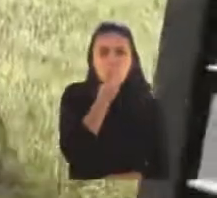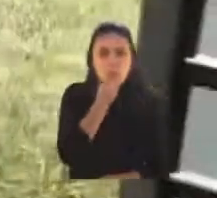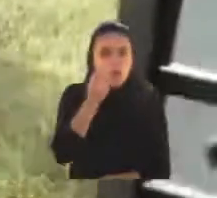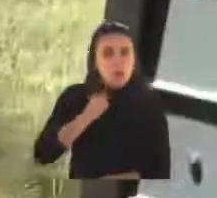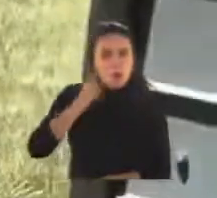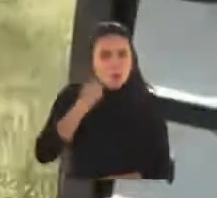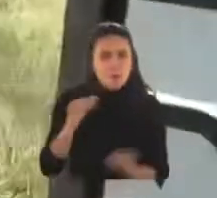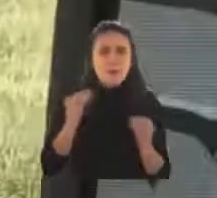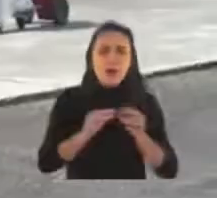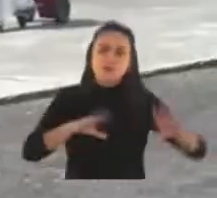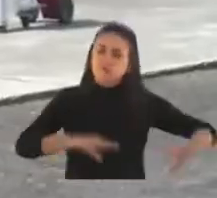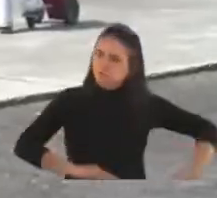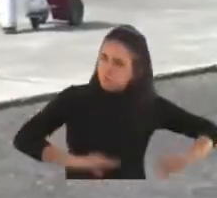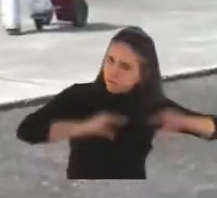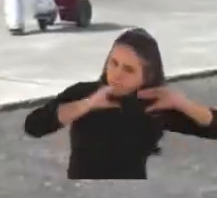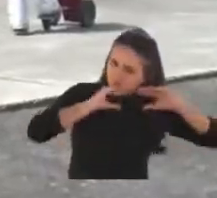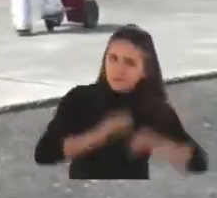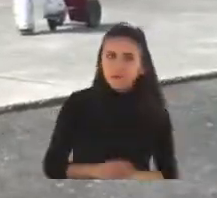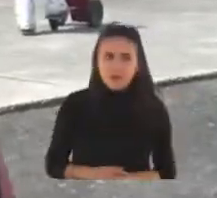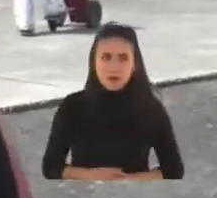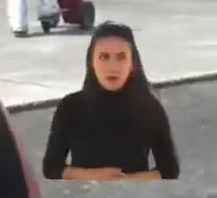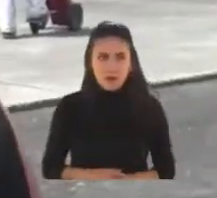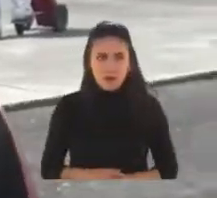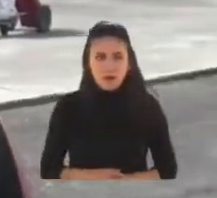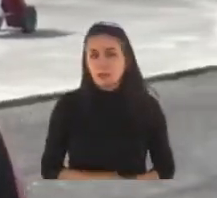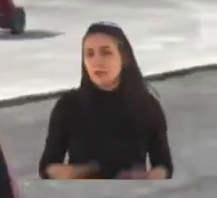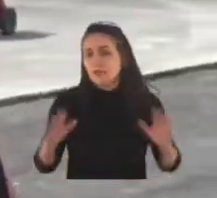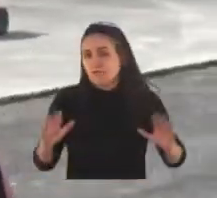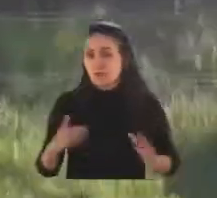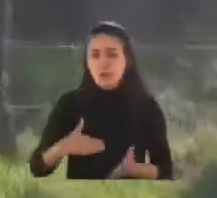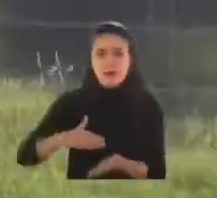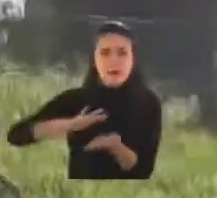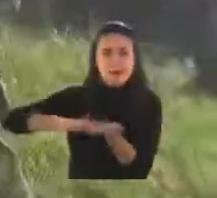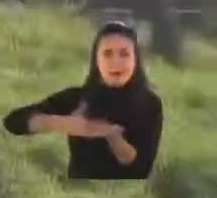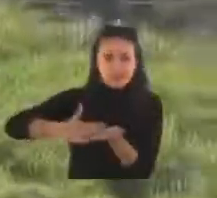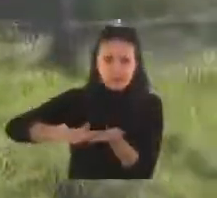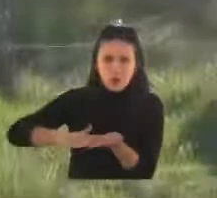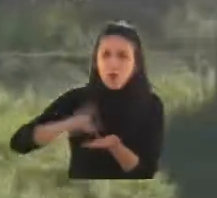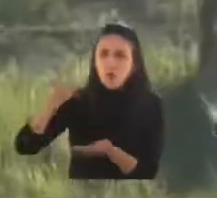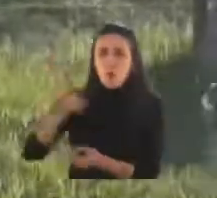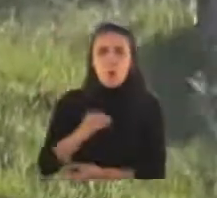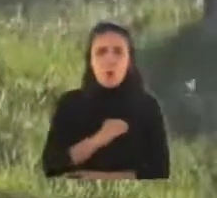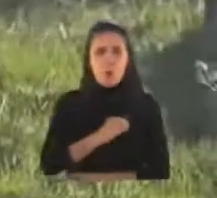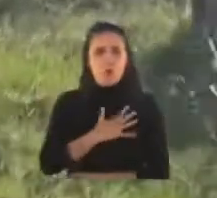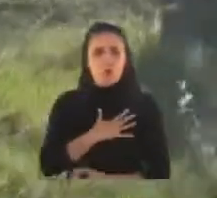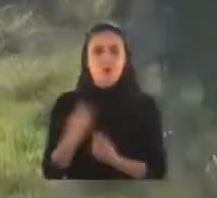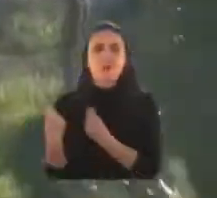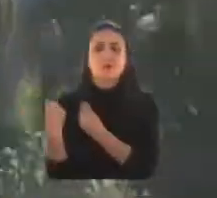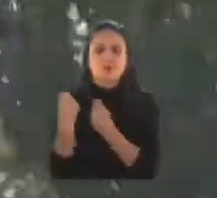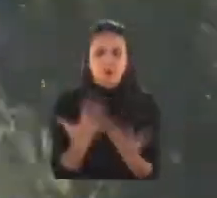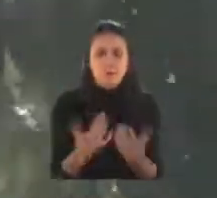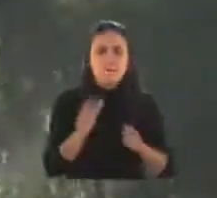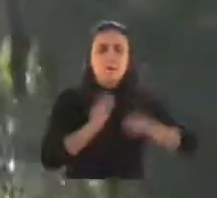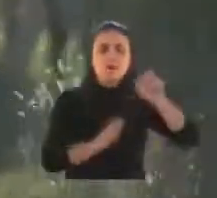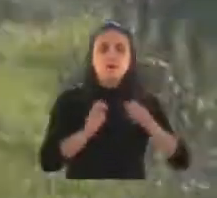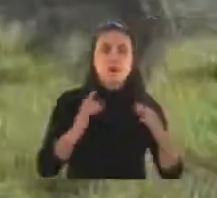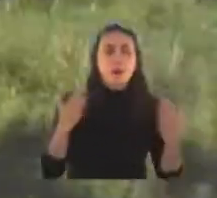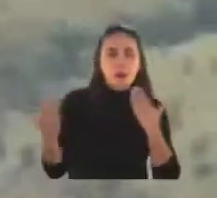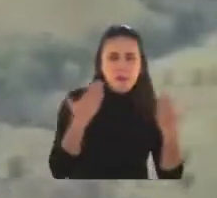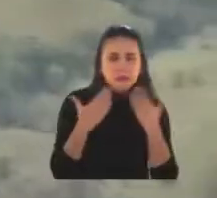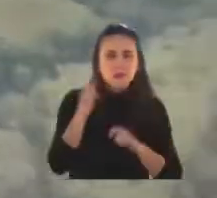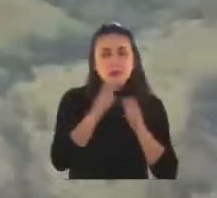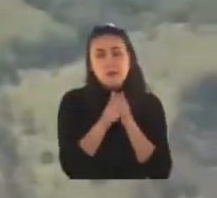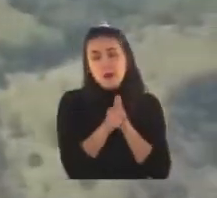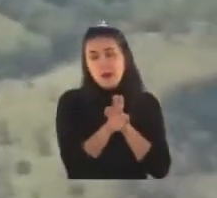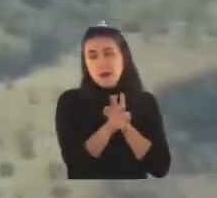poder dormir la oportunidad que la registraduría brindan estos medios para que los campesinos de la zona